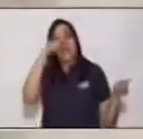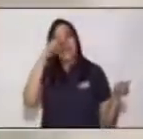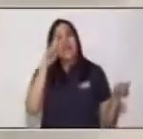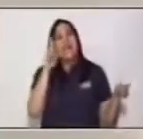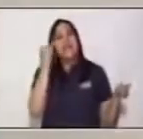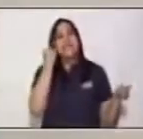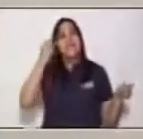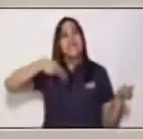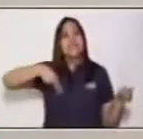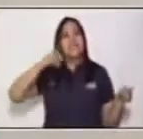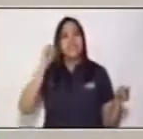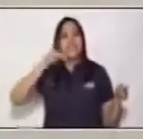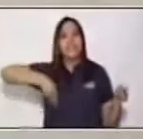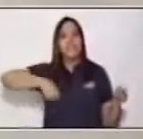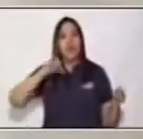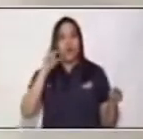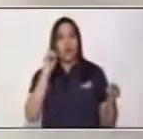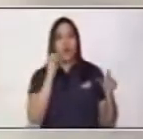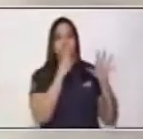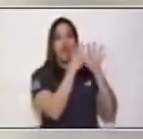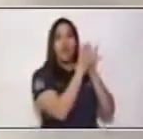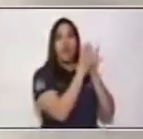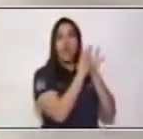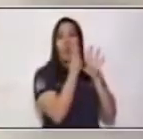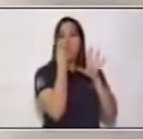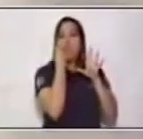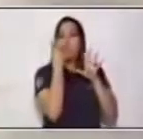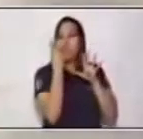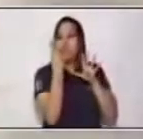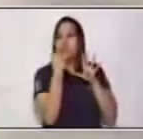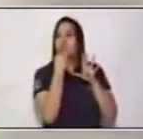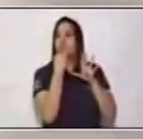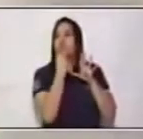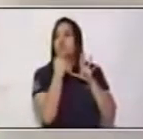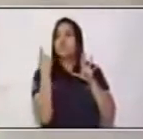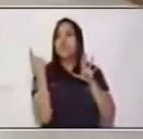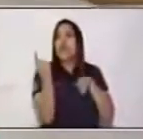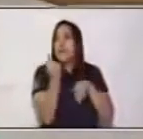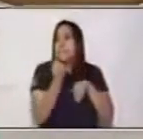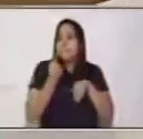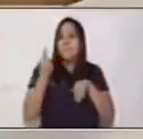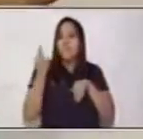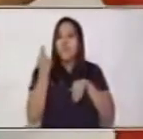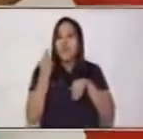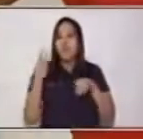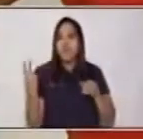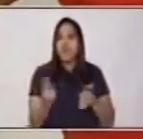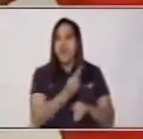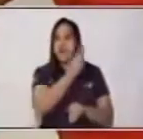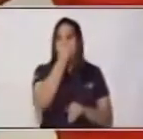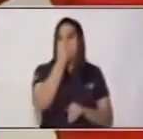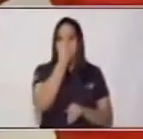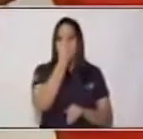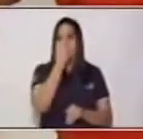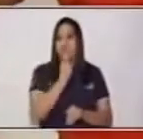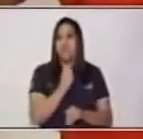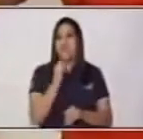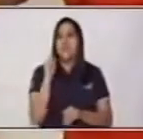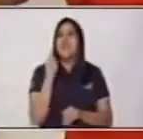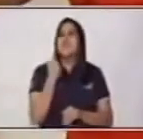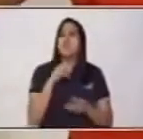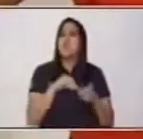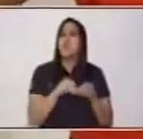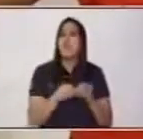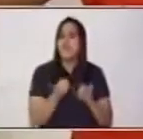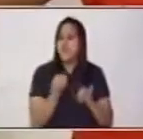en el formato y dice el primer término elevado al cuadrado. El primer término aquí es 4a al